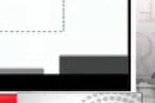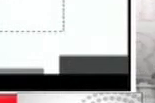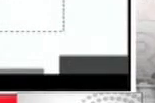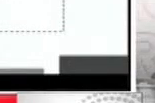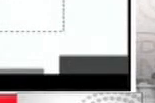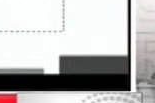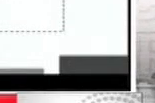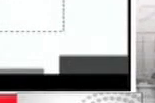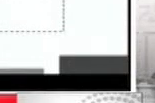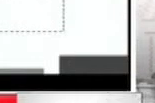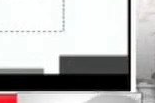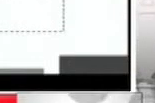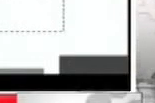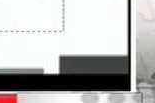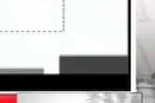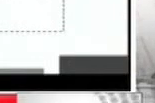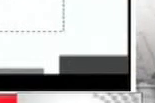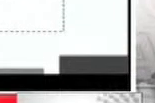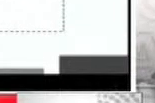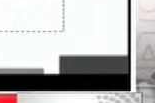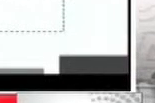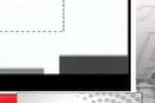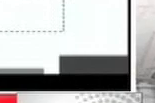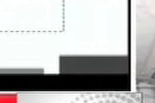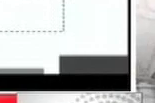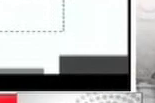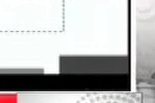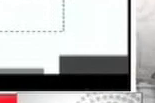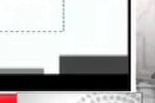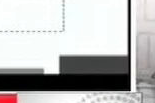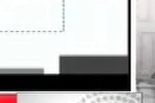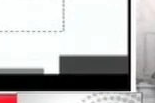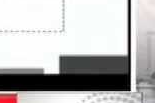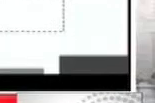niveles del sector salud. La que sigue.